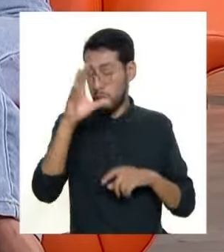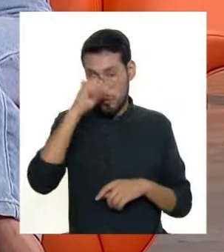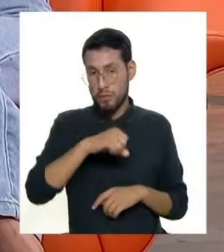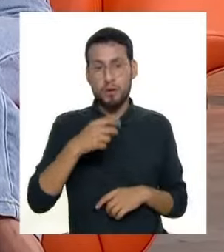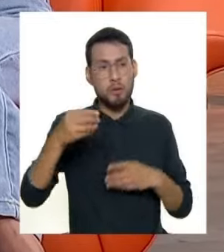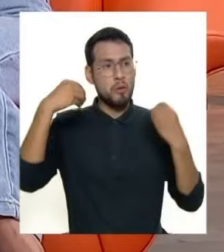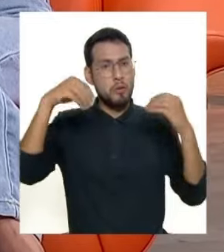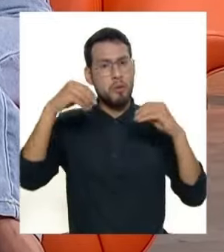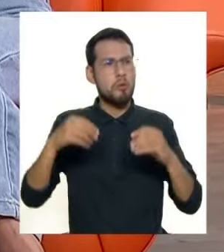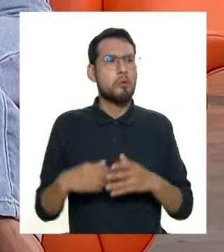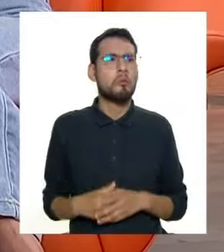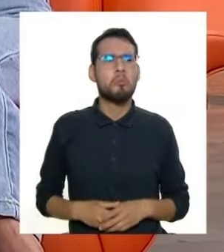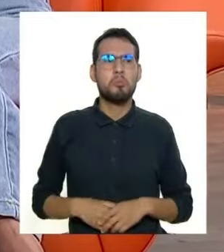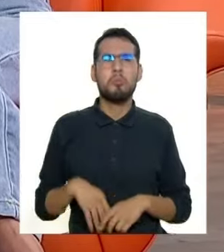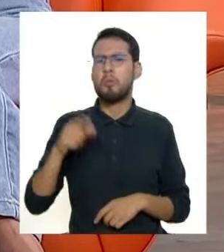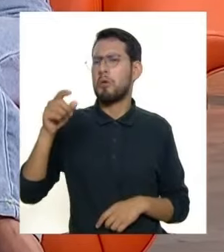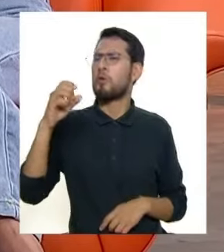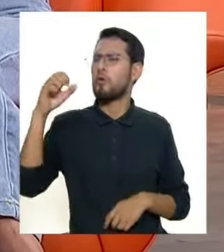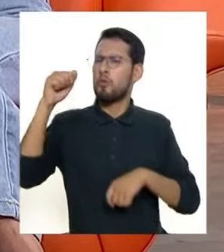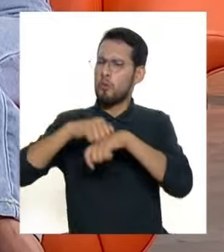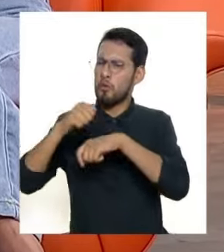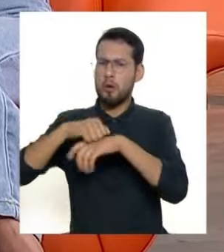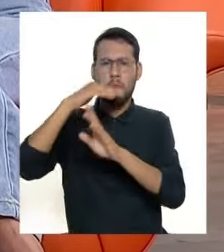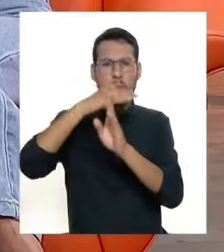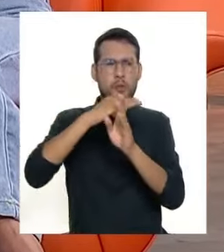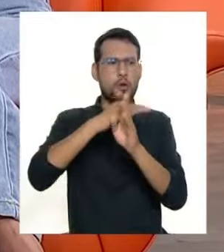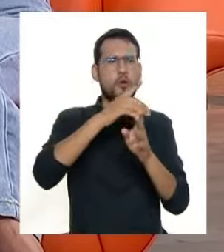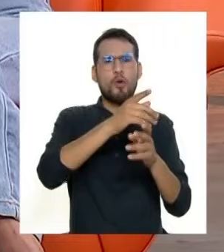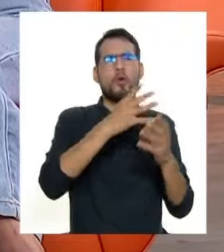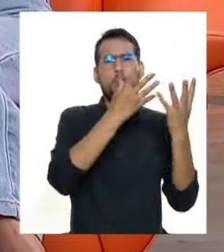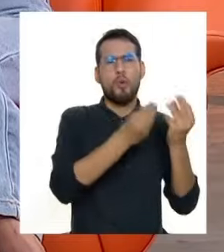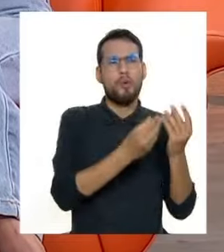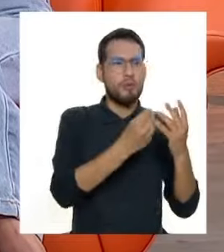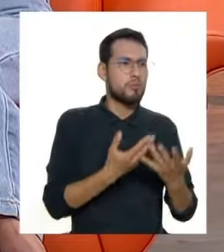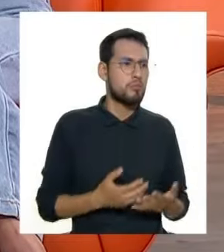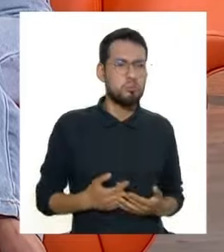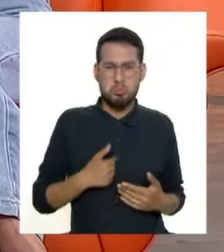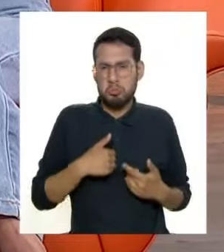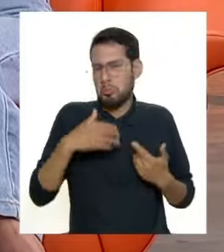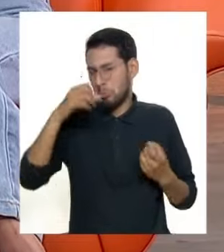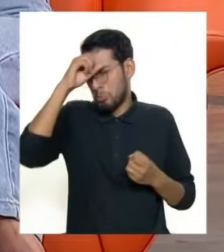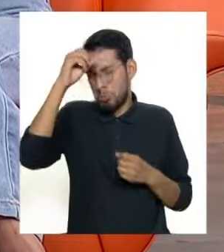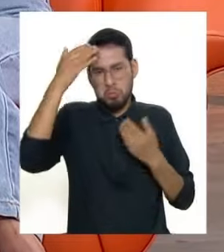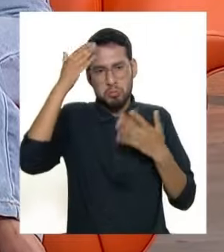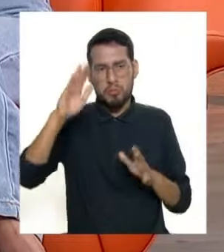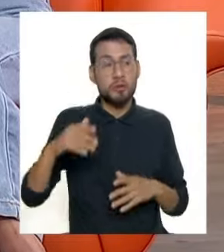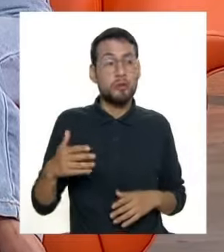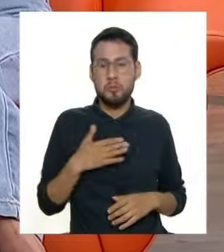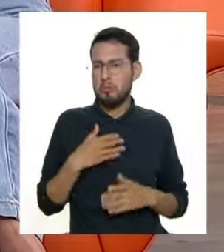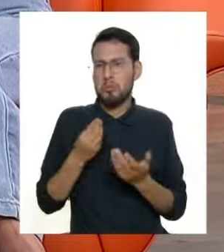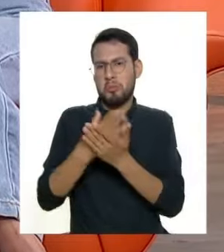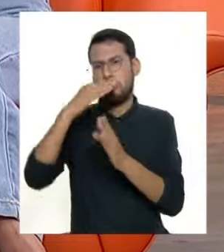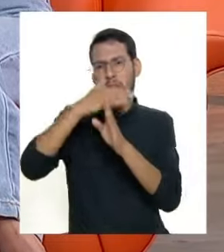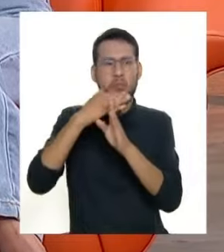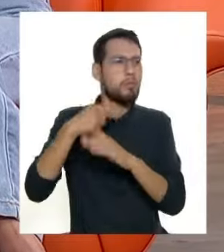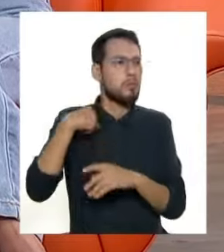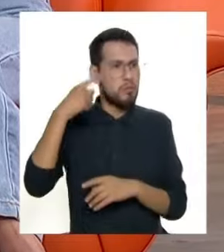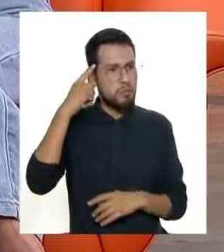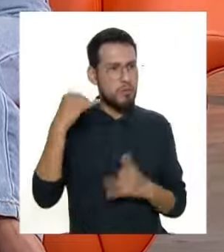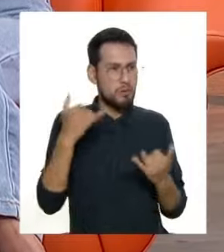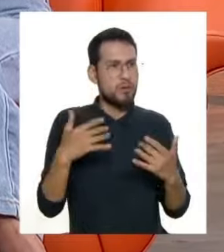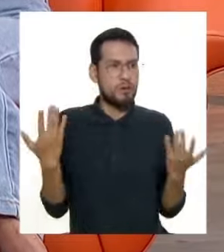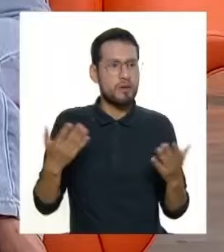va al supermercado y dice, ¿qué cepillos duros, medios o suave, blandos? Sí, sí. La verdad que nunca sé. Yo compro el medio, ¿no? Porque me parece que me